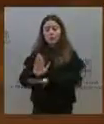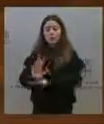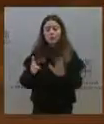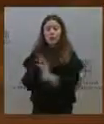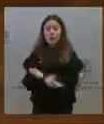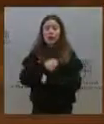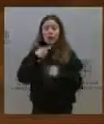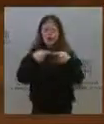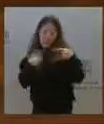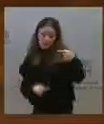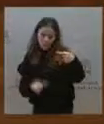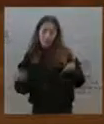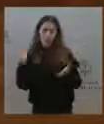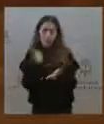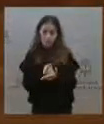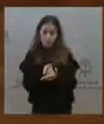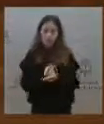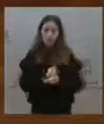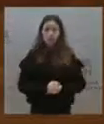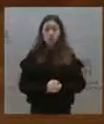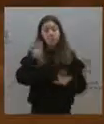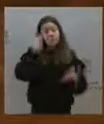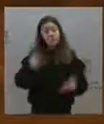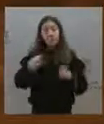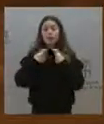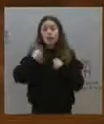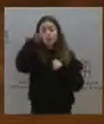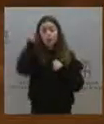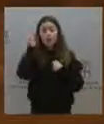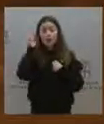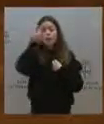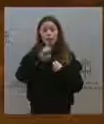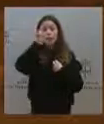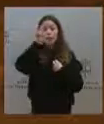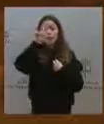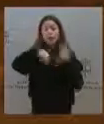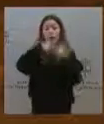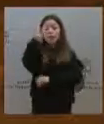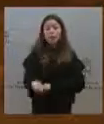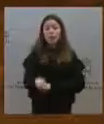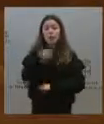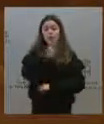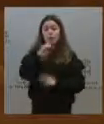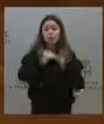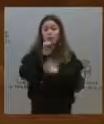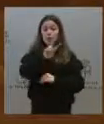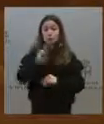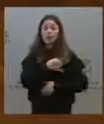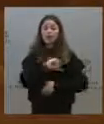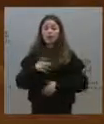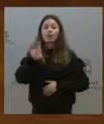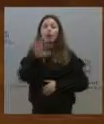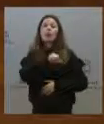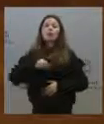realidad, señoría, es que a finales de 2022, computando desde la llegada al Gobierno del presidente Barbón, la deuda autonómica se habrá incrementado en más de 600 millones de